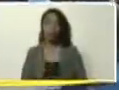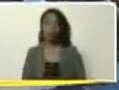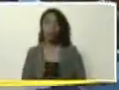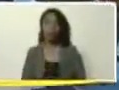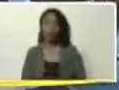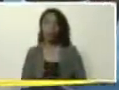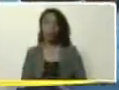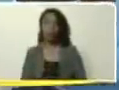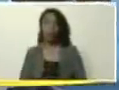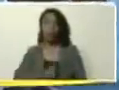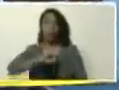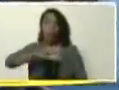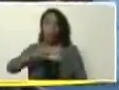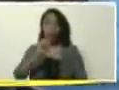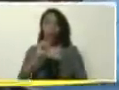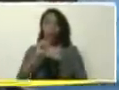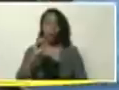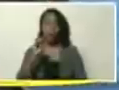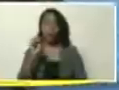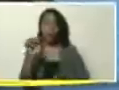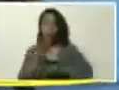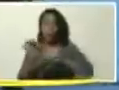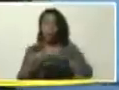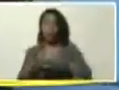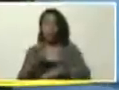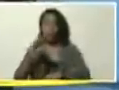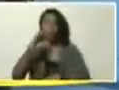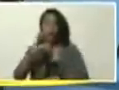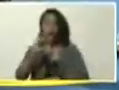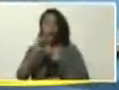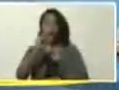A José Oliveros del municipio Acevedo,